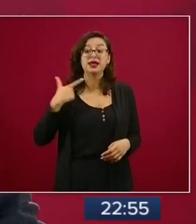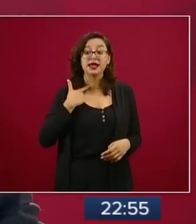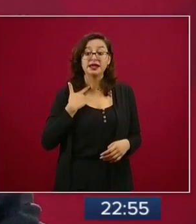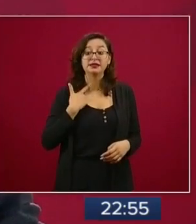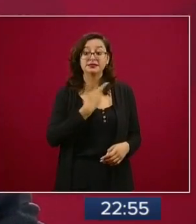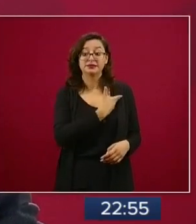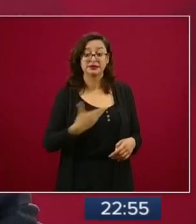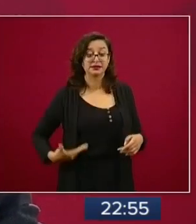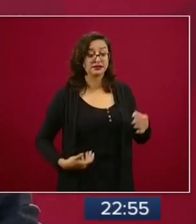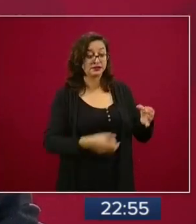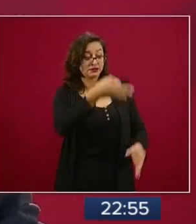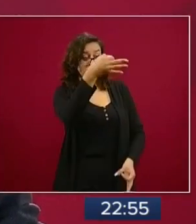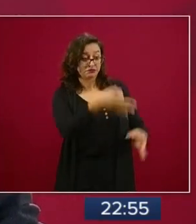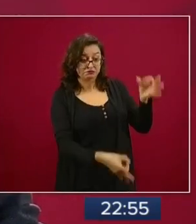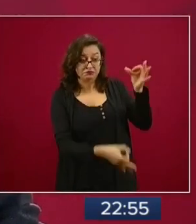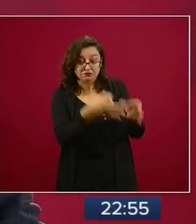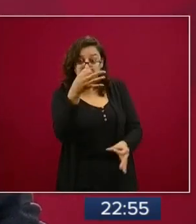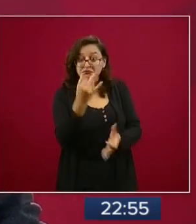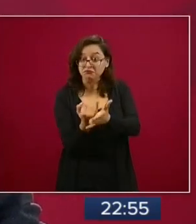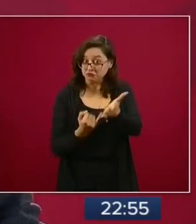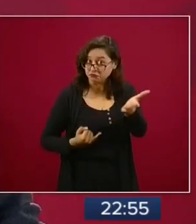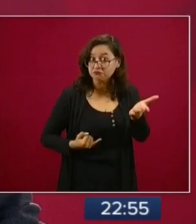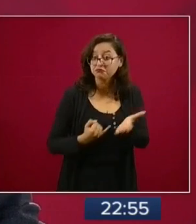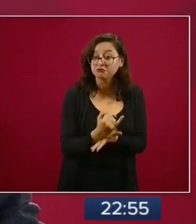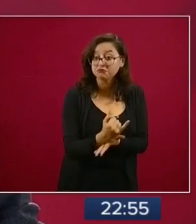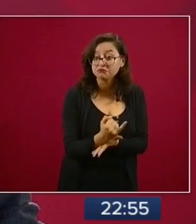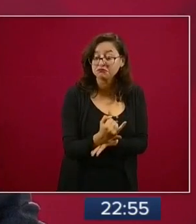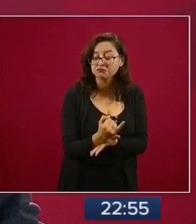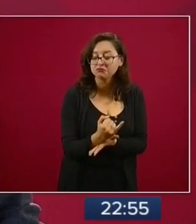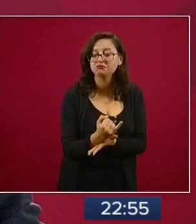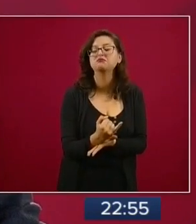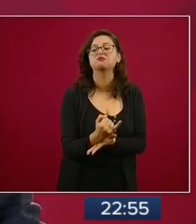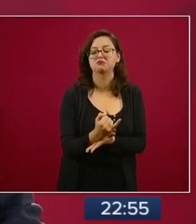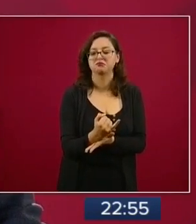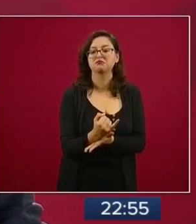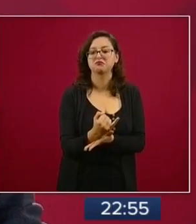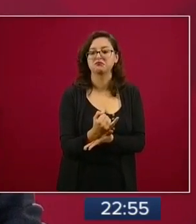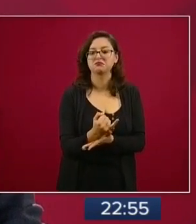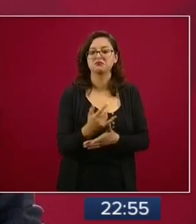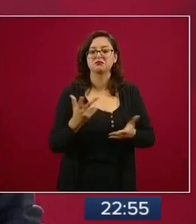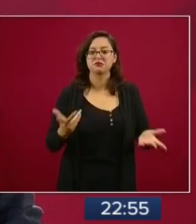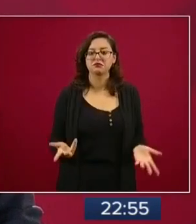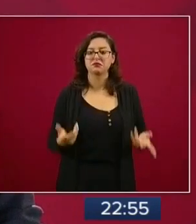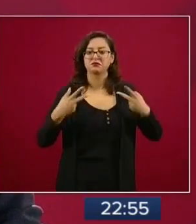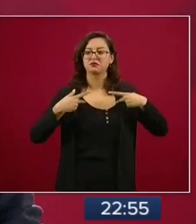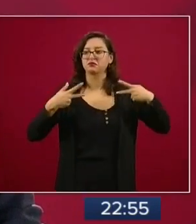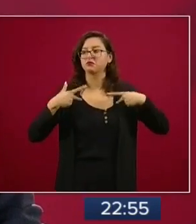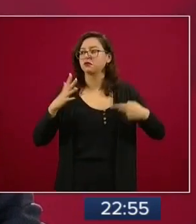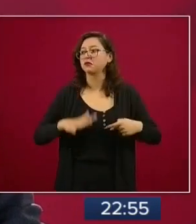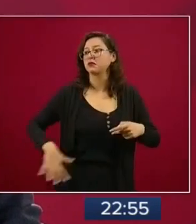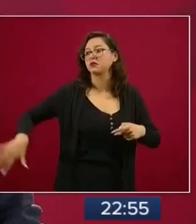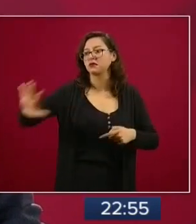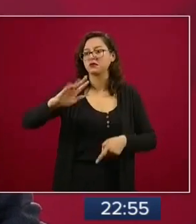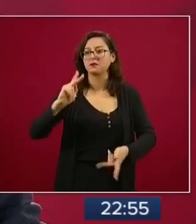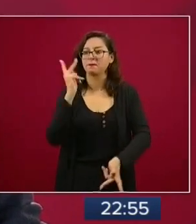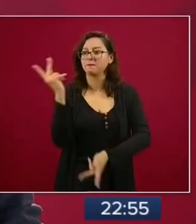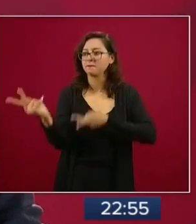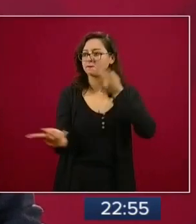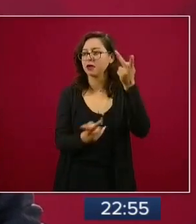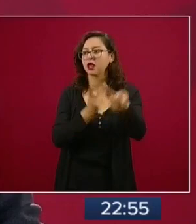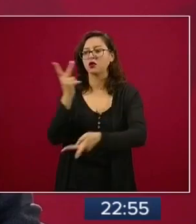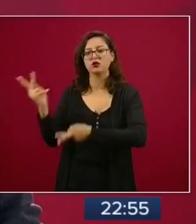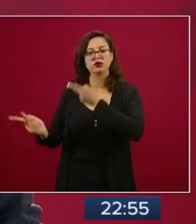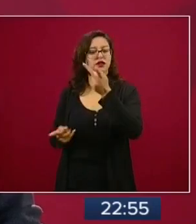que sea mediante una consulta, que sea la